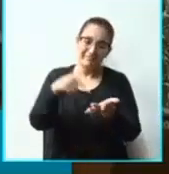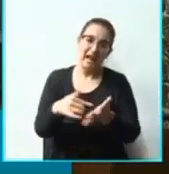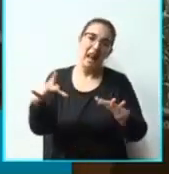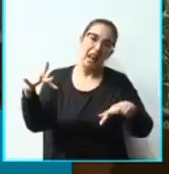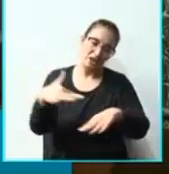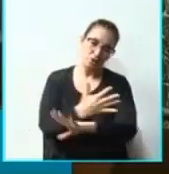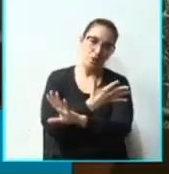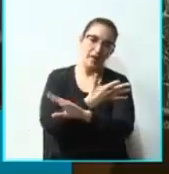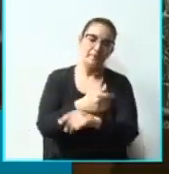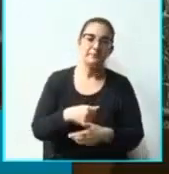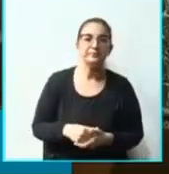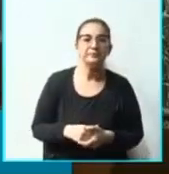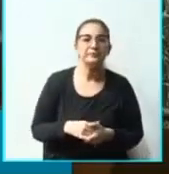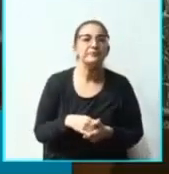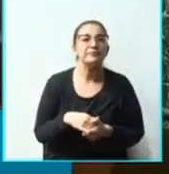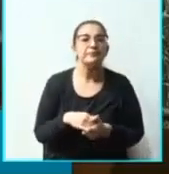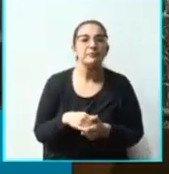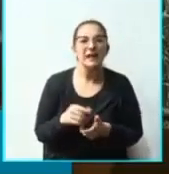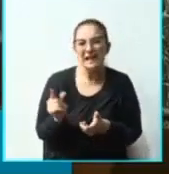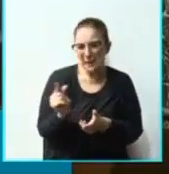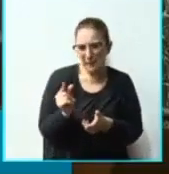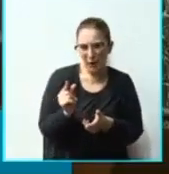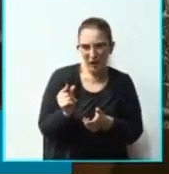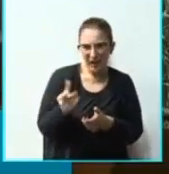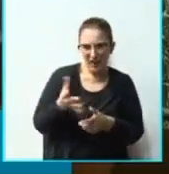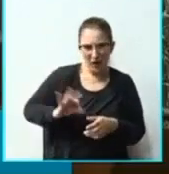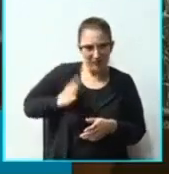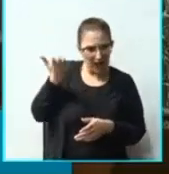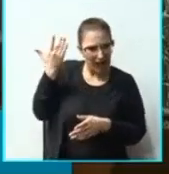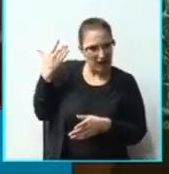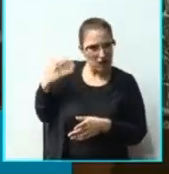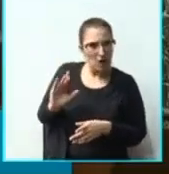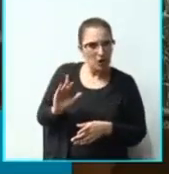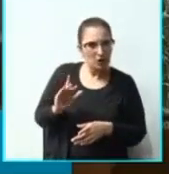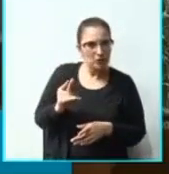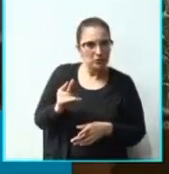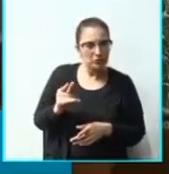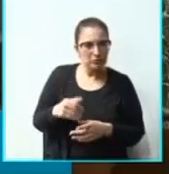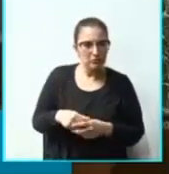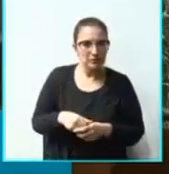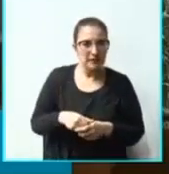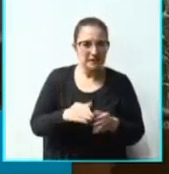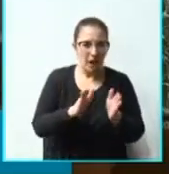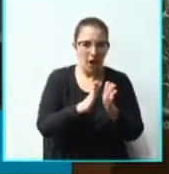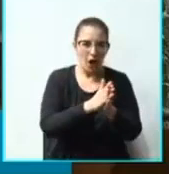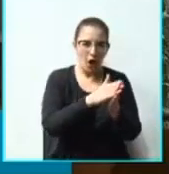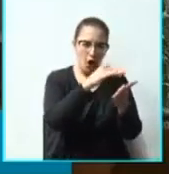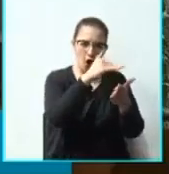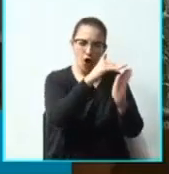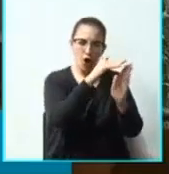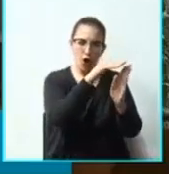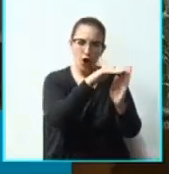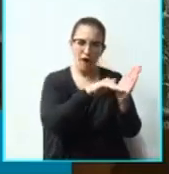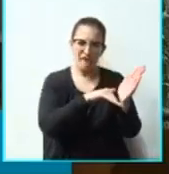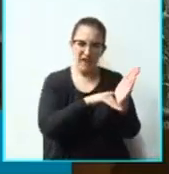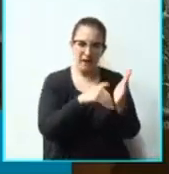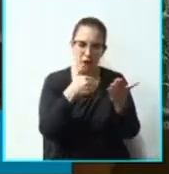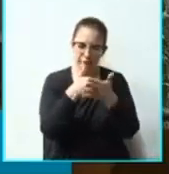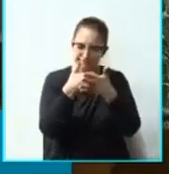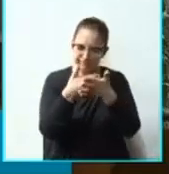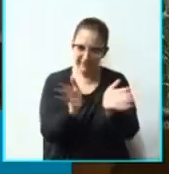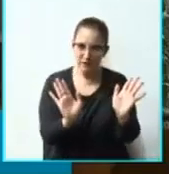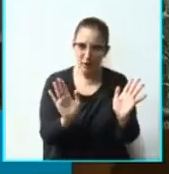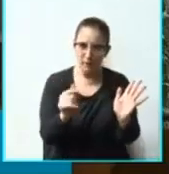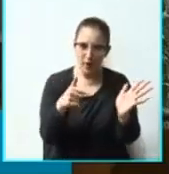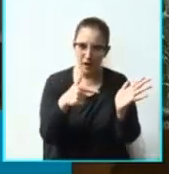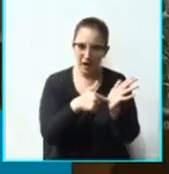nuestro país. Y hace poco, hace unos años, se desclasificaron unos documentos de la dictadura militar donde